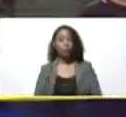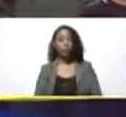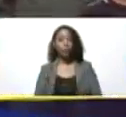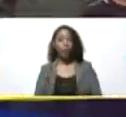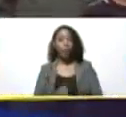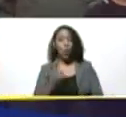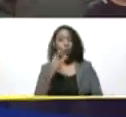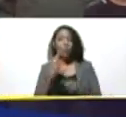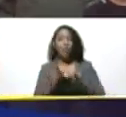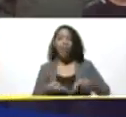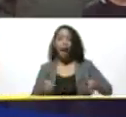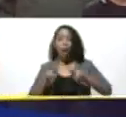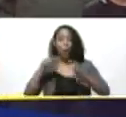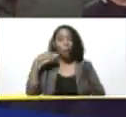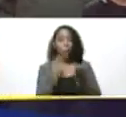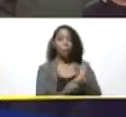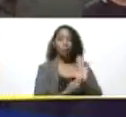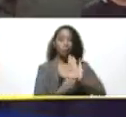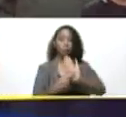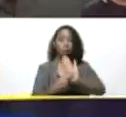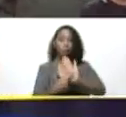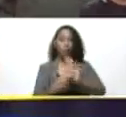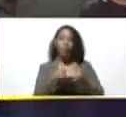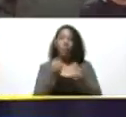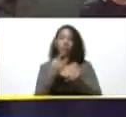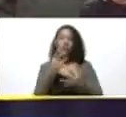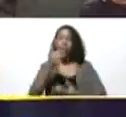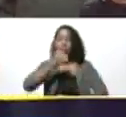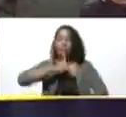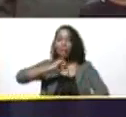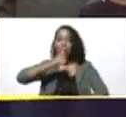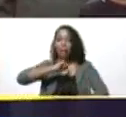¿Cuánta valentía demostrada? ¿Cuánta resistencia?